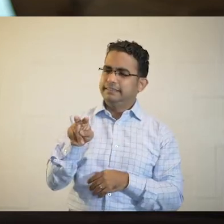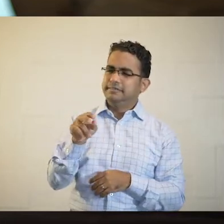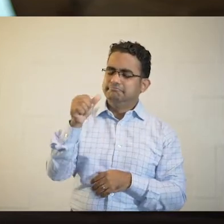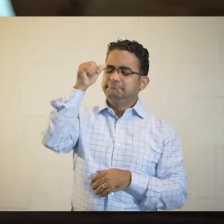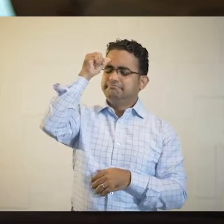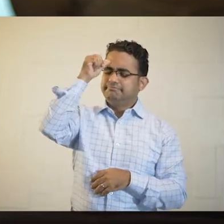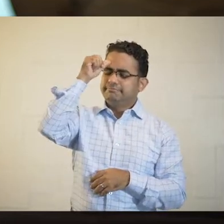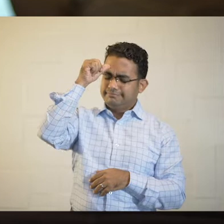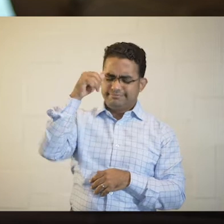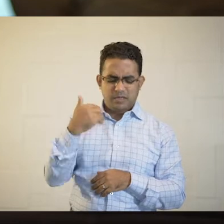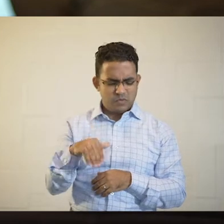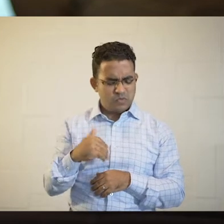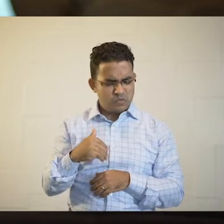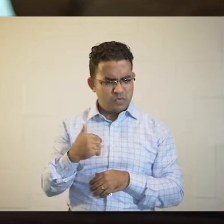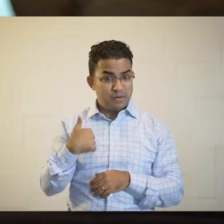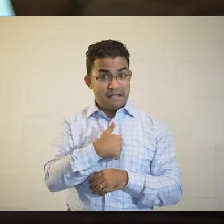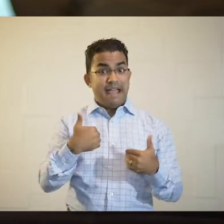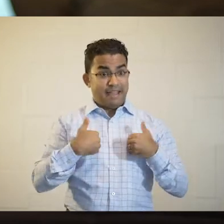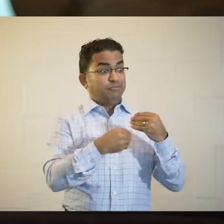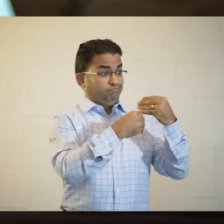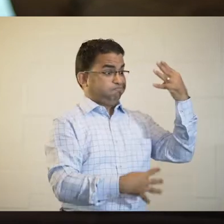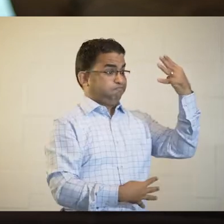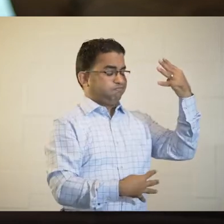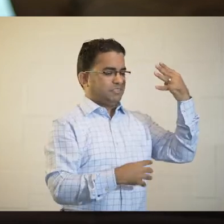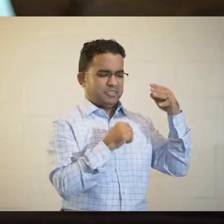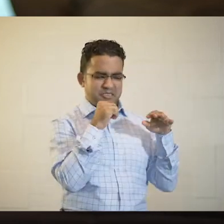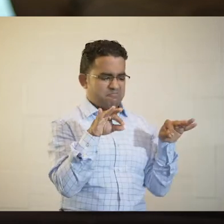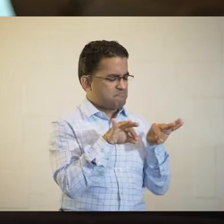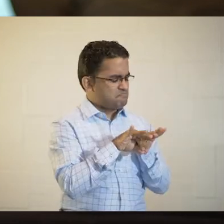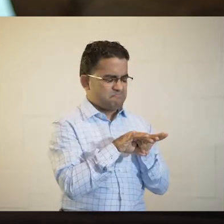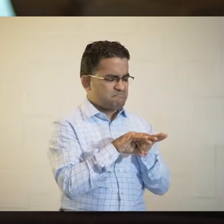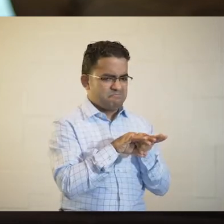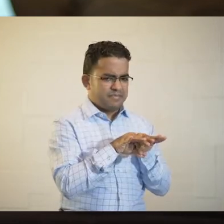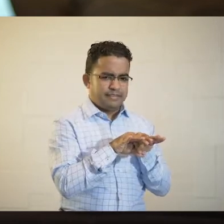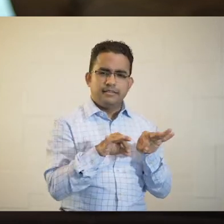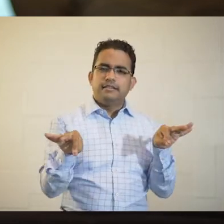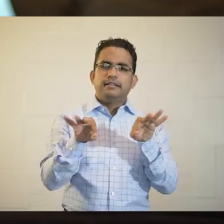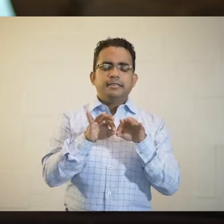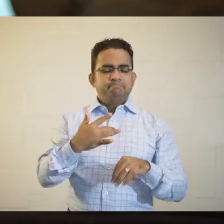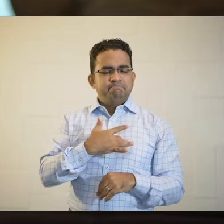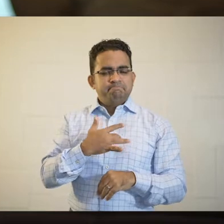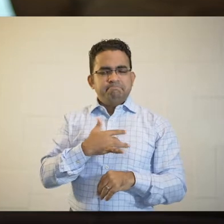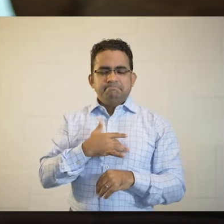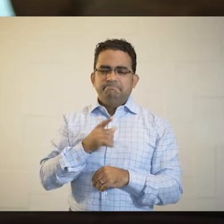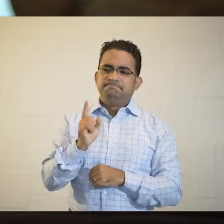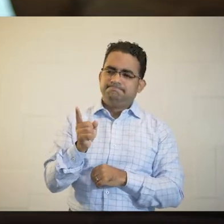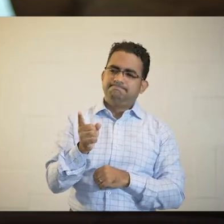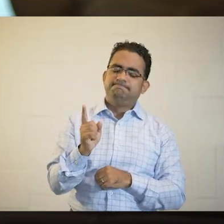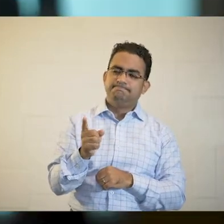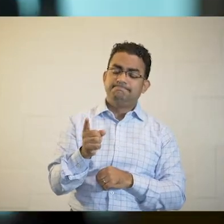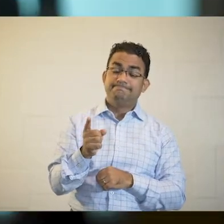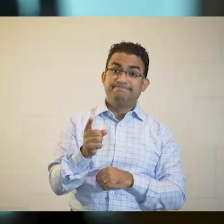como un recordatorio. De lo sencillo a tener tantas cosas grandes, bonitas, que dan plenitud.